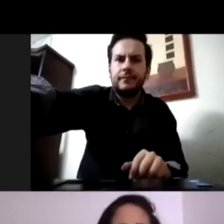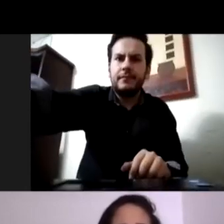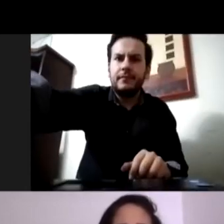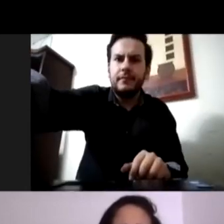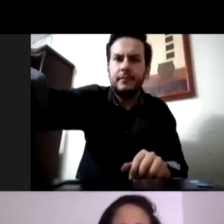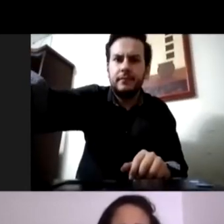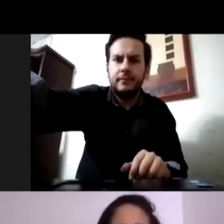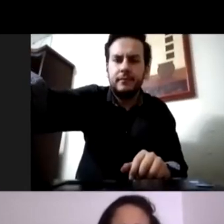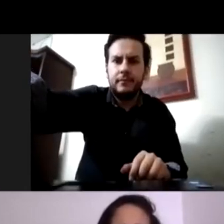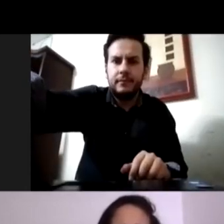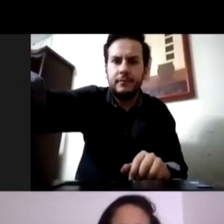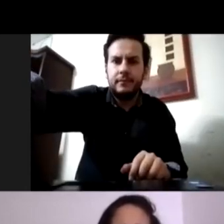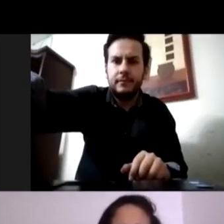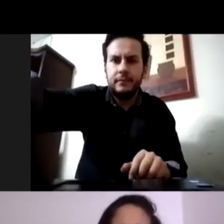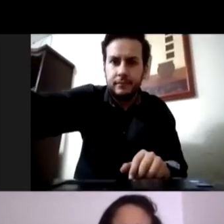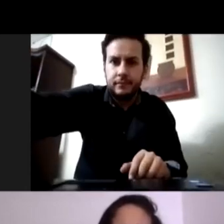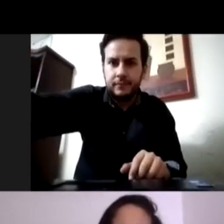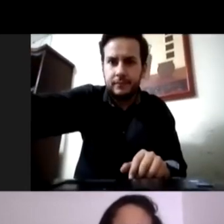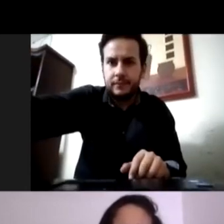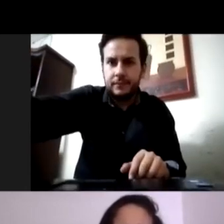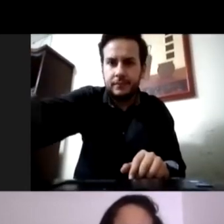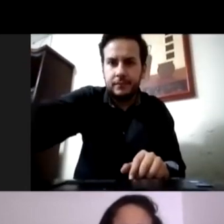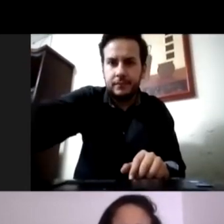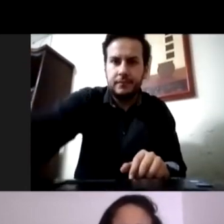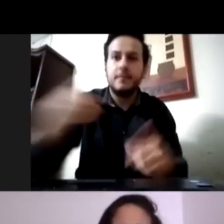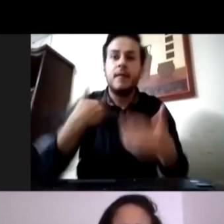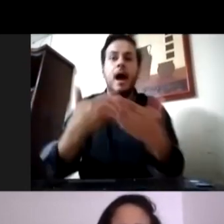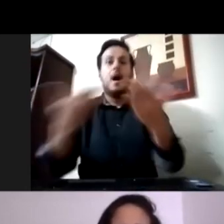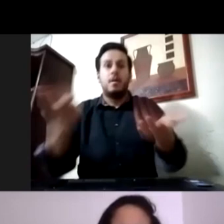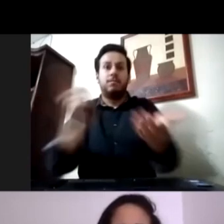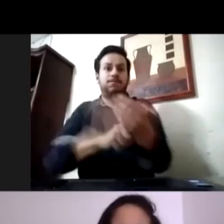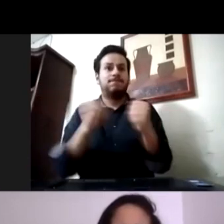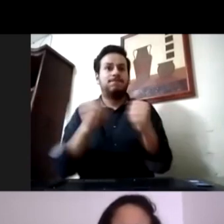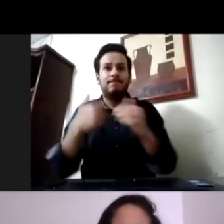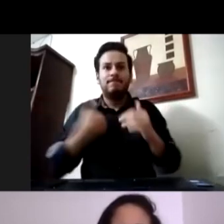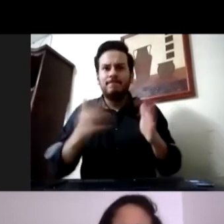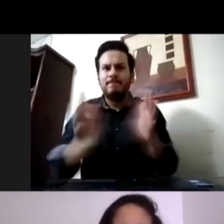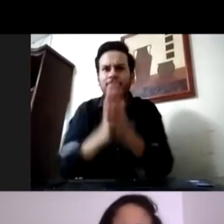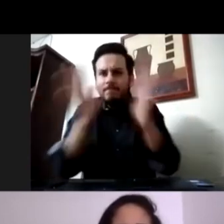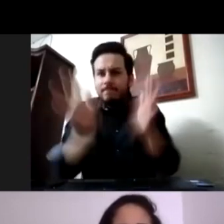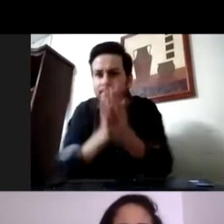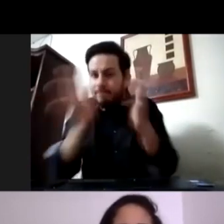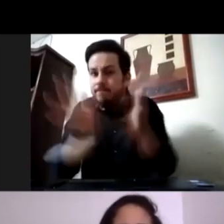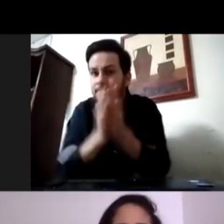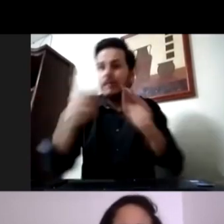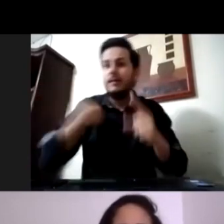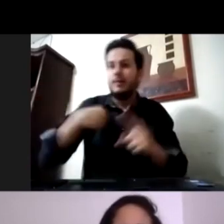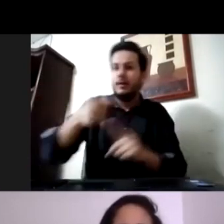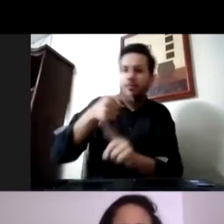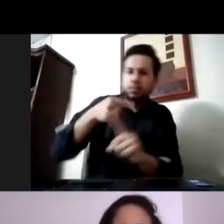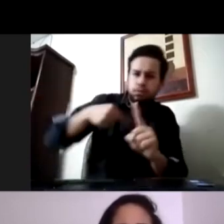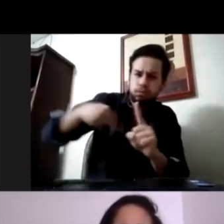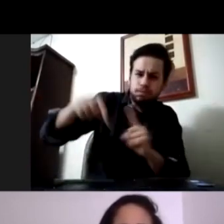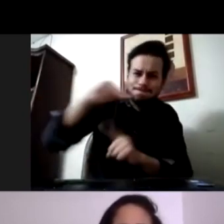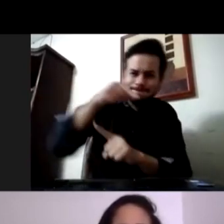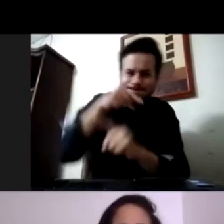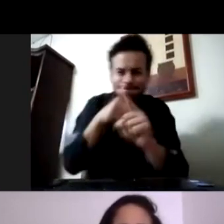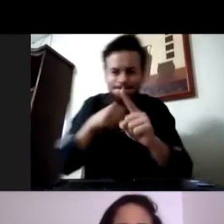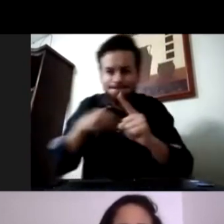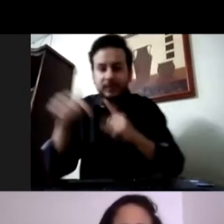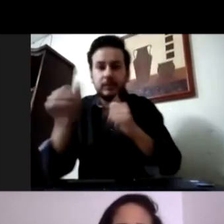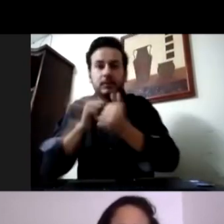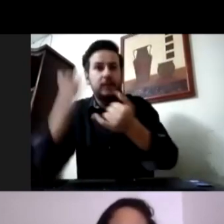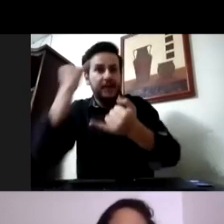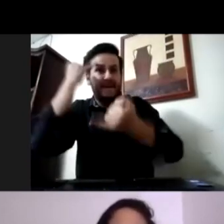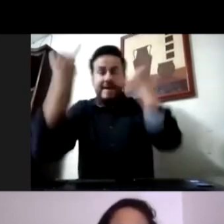las sugerencias de tiempo de participación, voy a tratar de plantear una serie de ideas